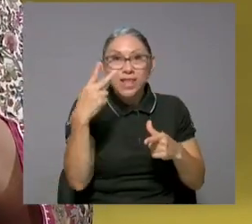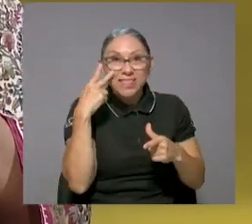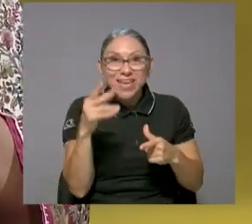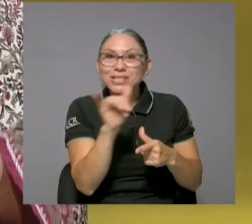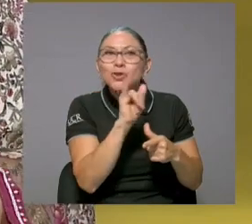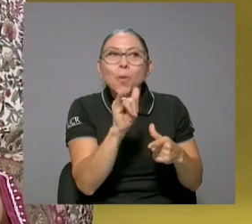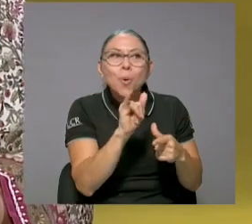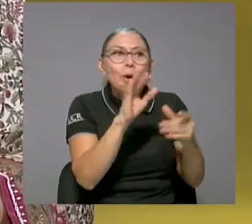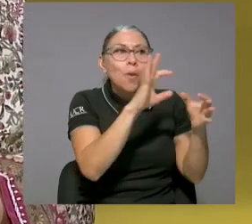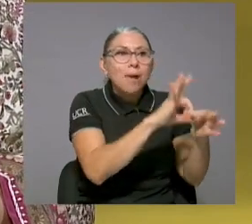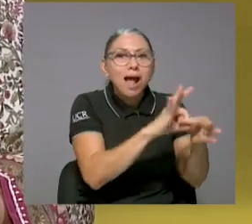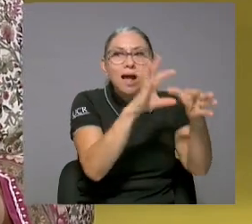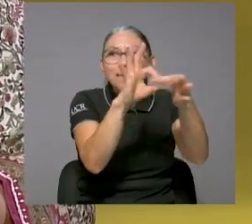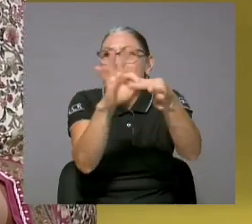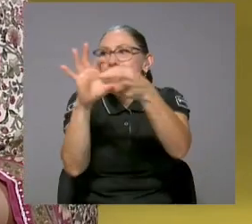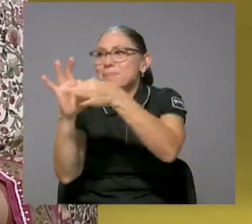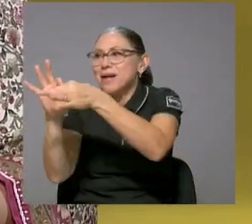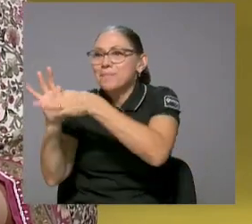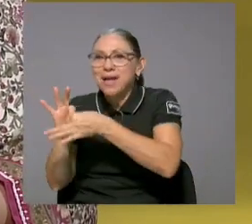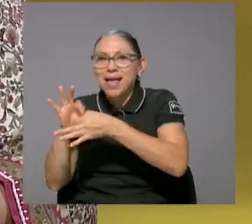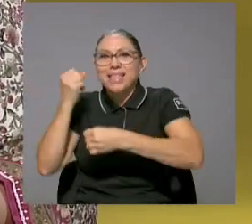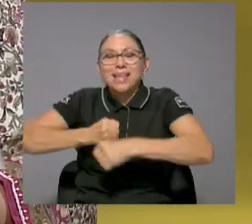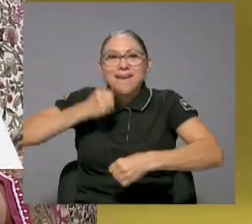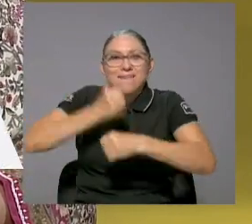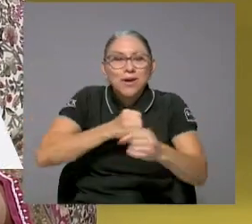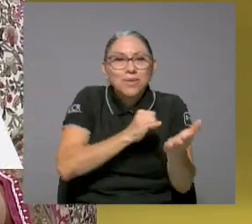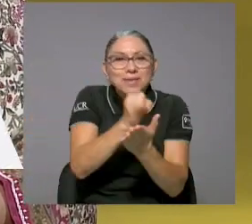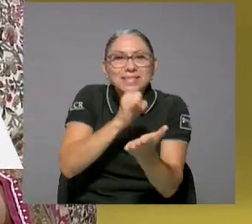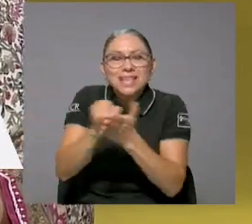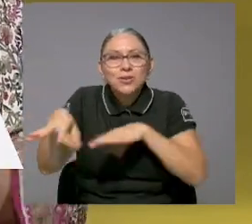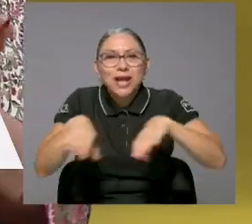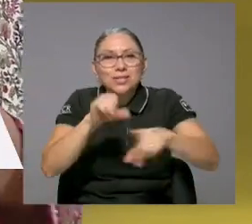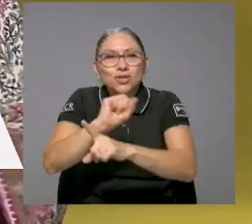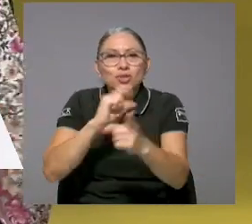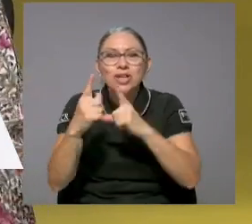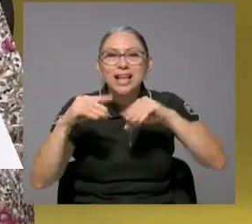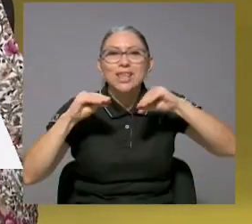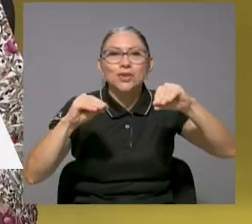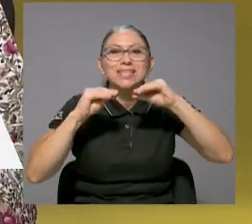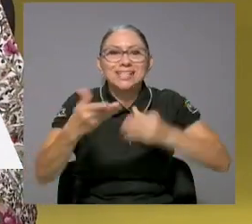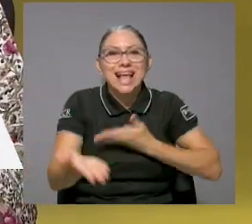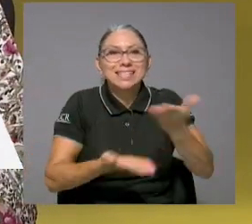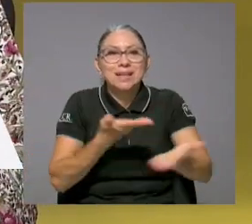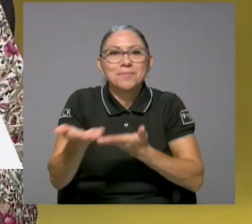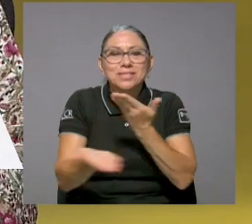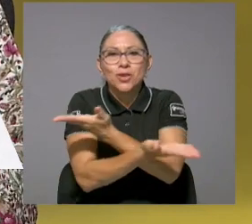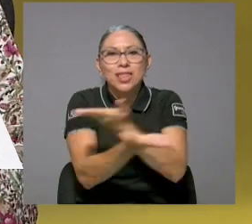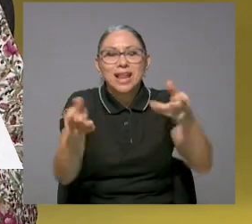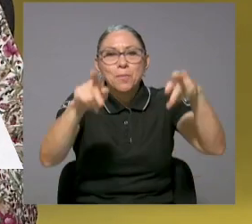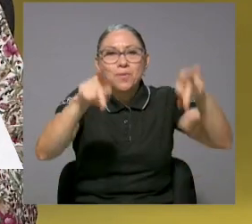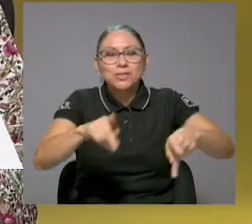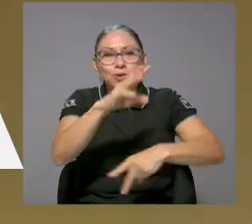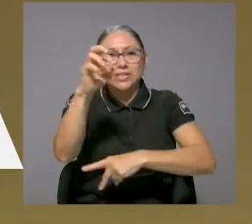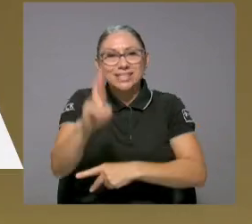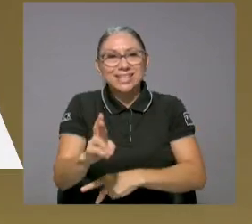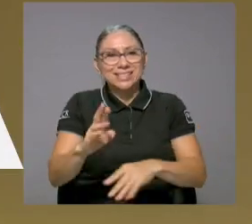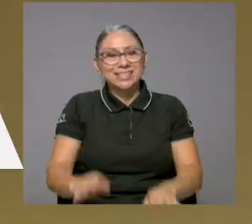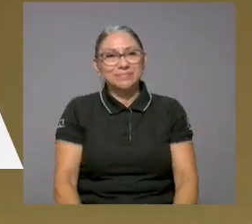de historia, de trabajo, de investigación y de acción social y evidentemente de docencia al servicio de la población costarricense.